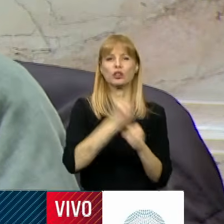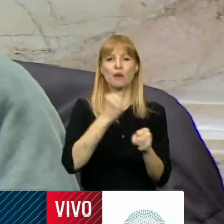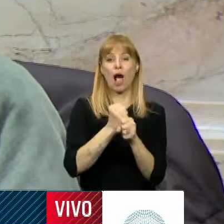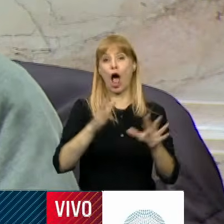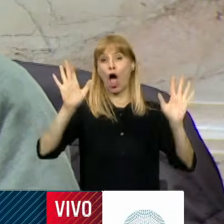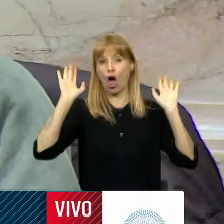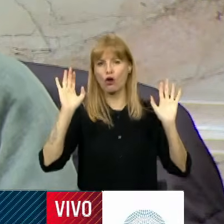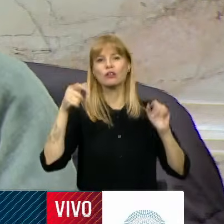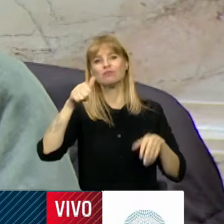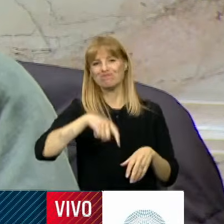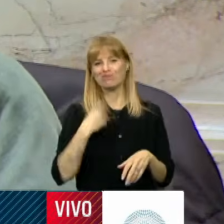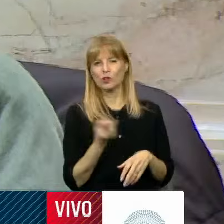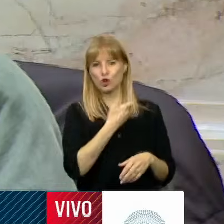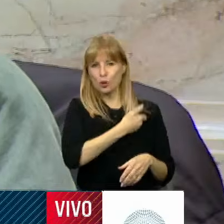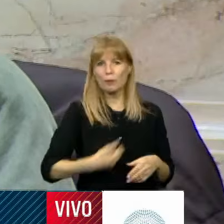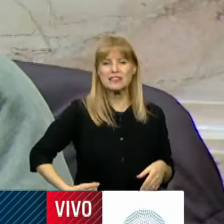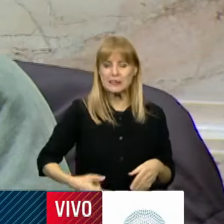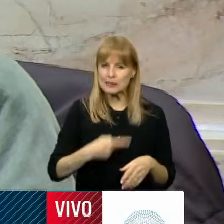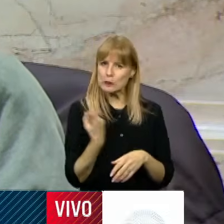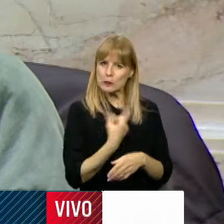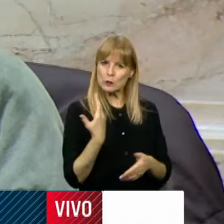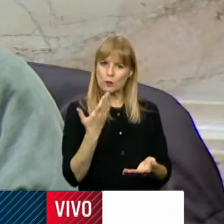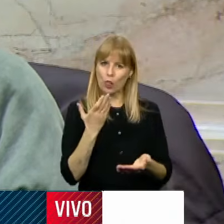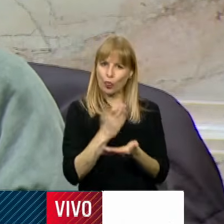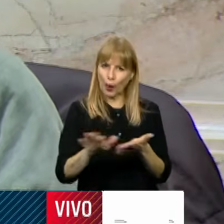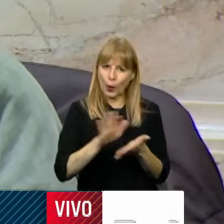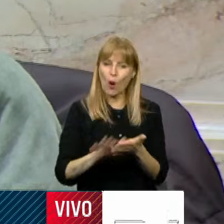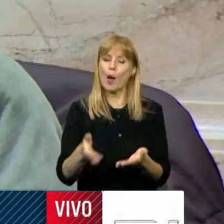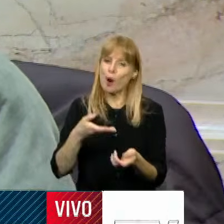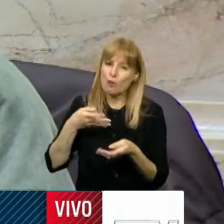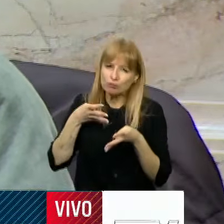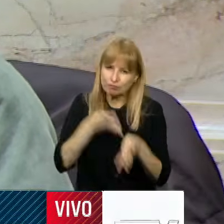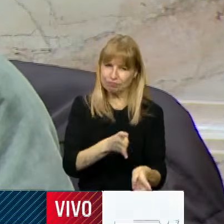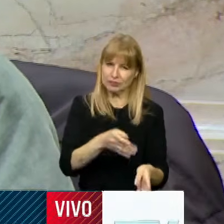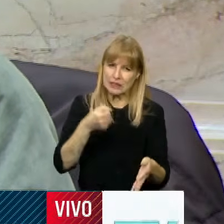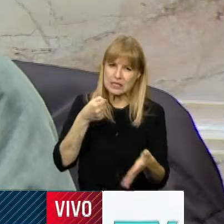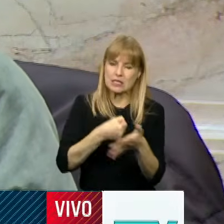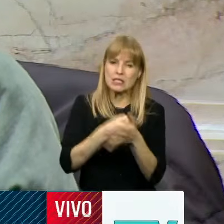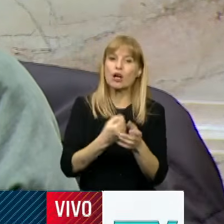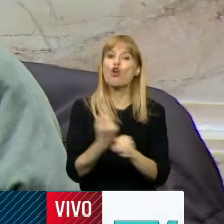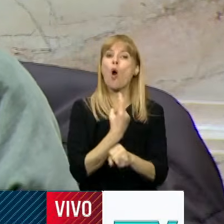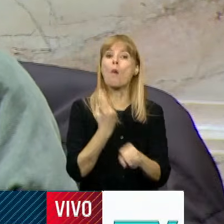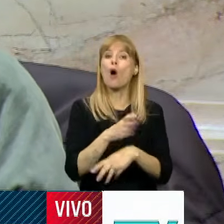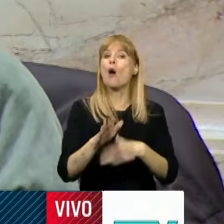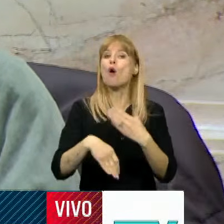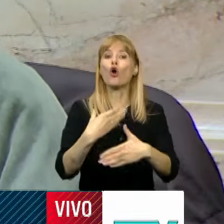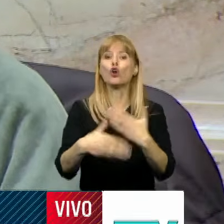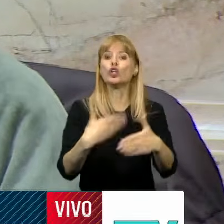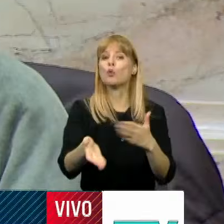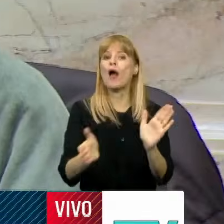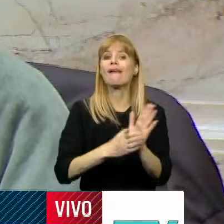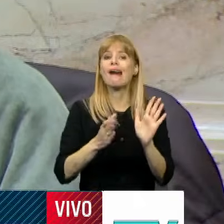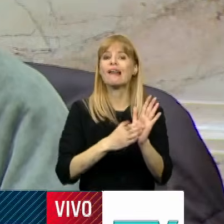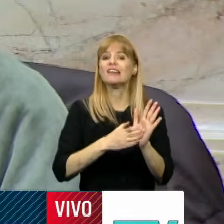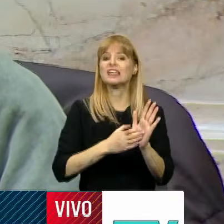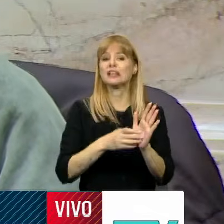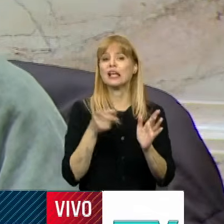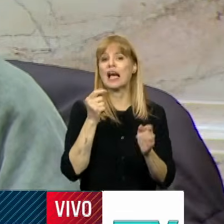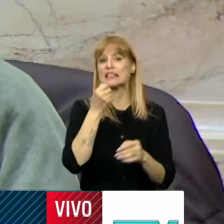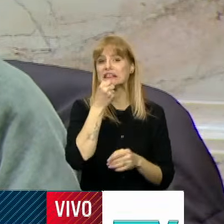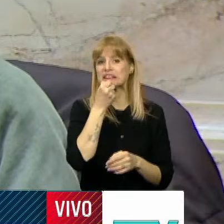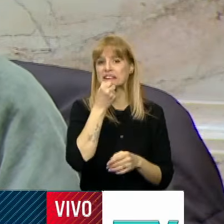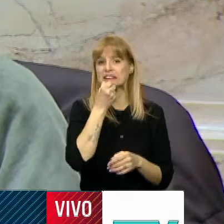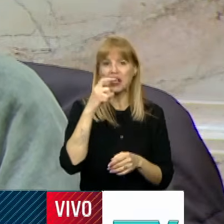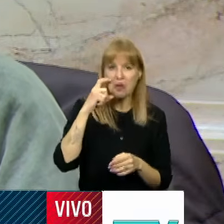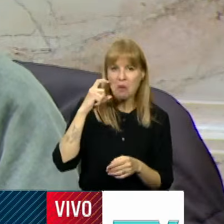que, presidente, insistimos nuevamente en que no se puede seguir garantizando la impunidad de